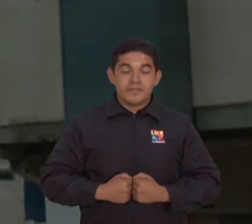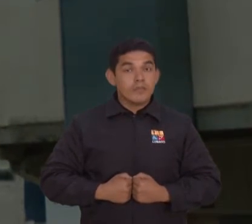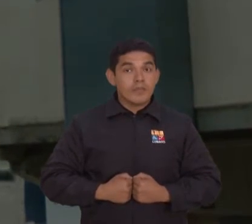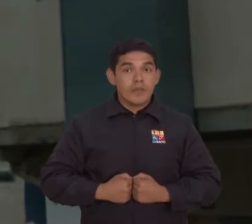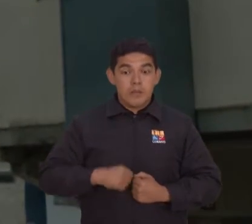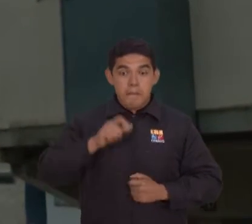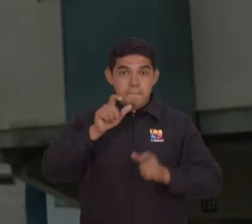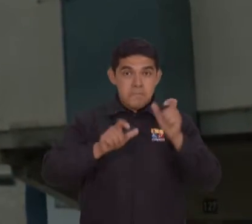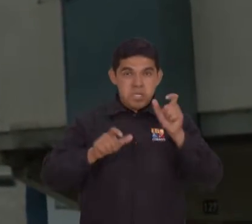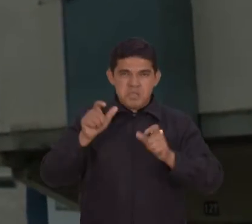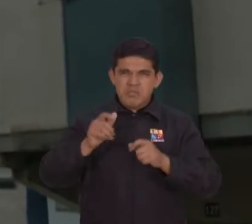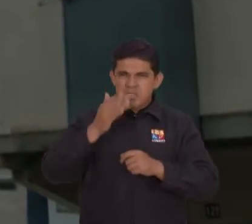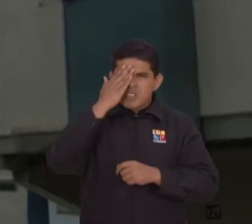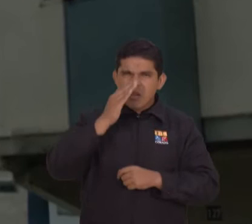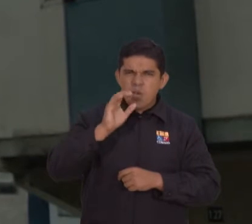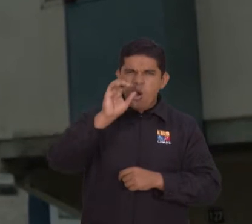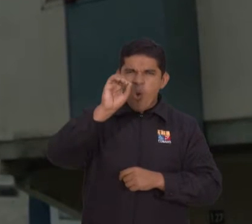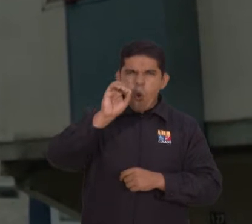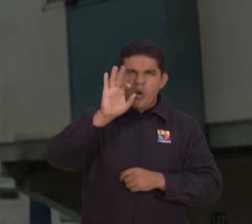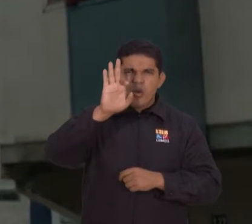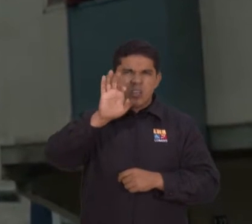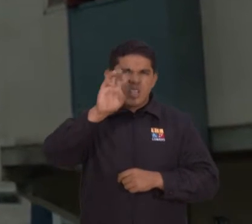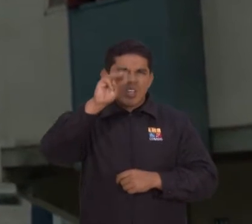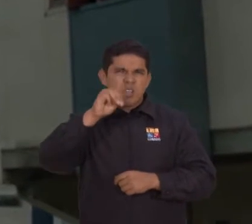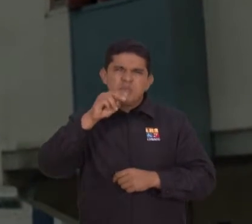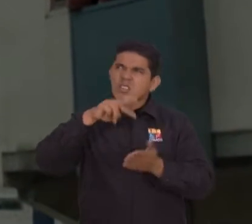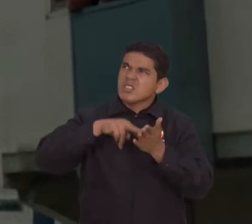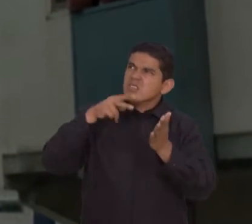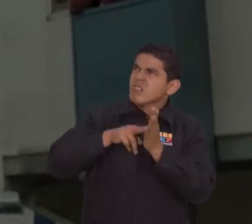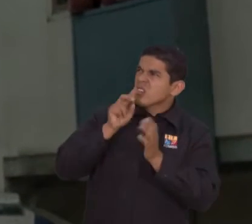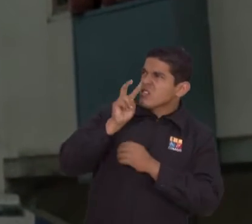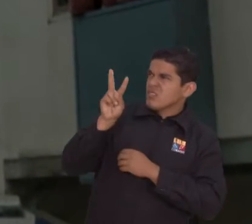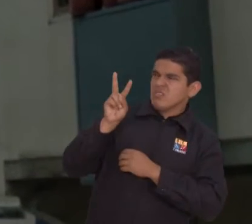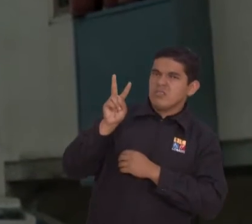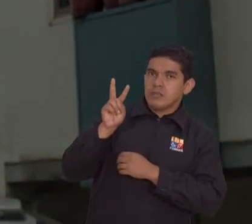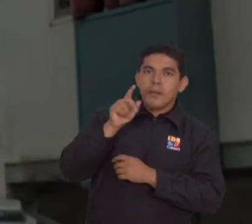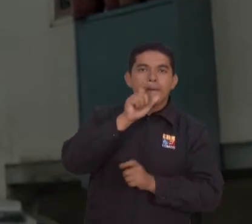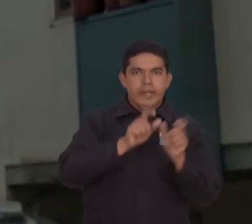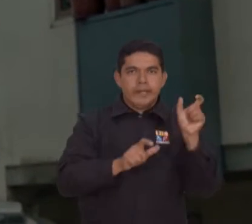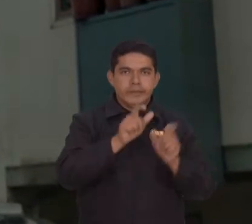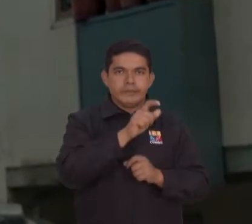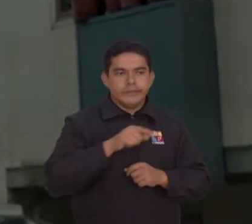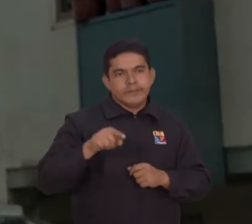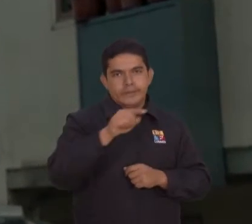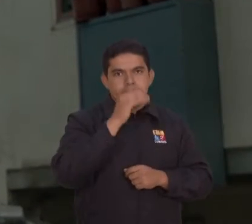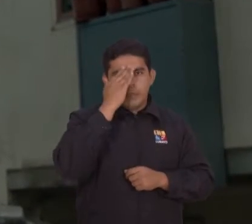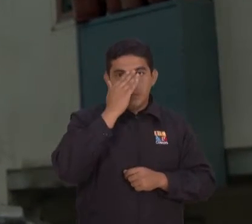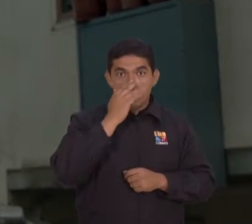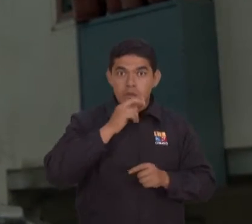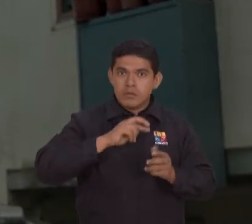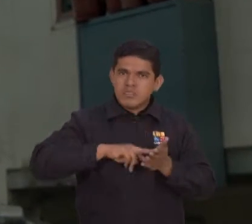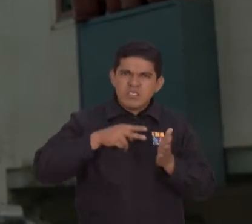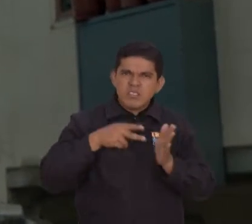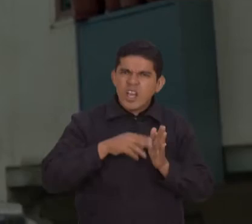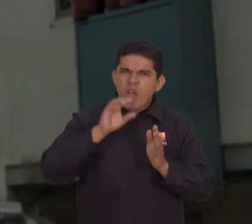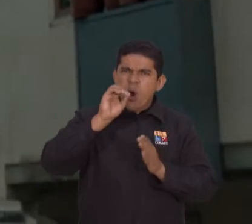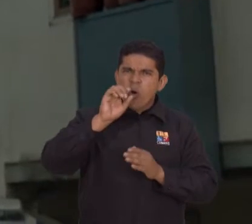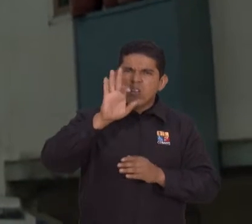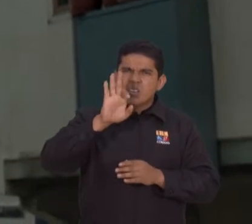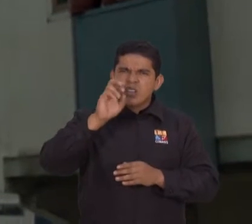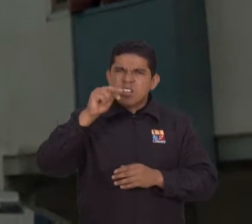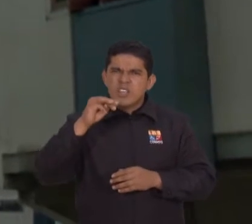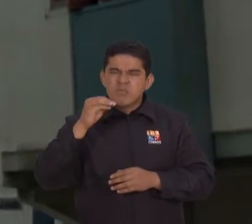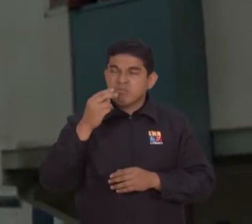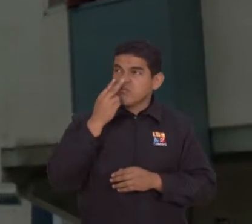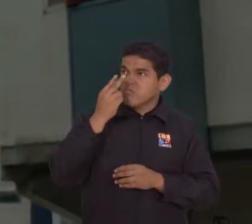Nadie conoce las siglas OTM más que la gente de Ciudad Quinde, aunque nadie en Ciudad Quinde sabe lo que significa. Su